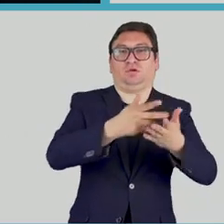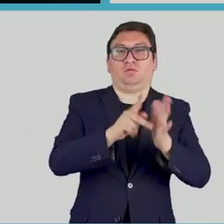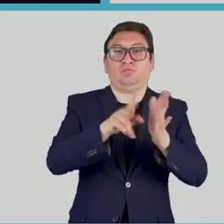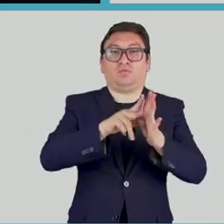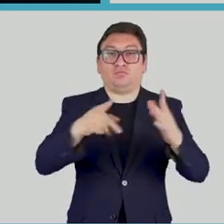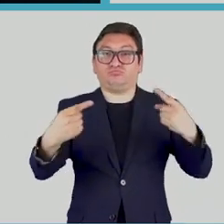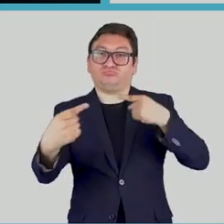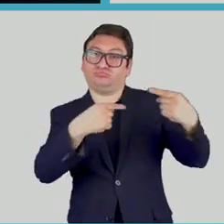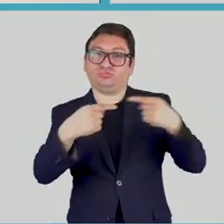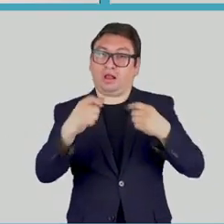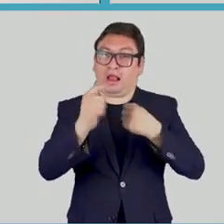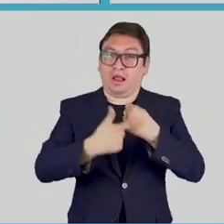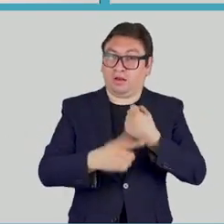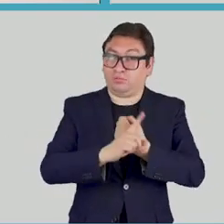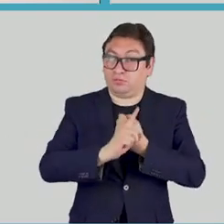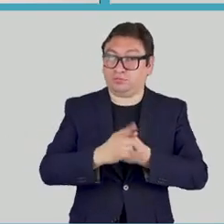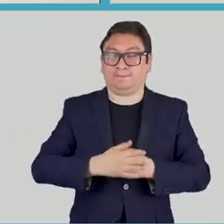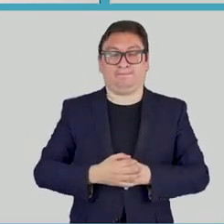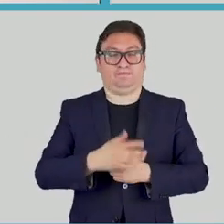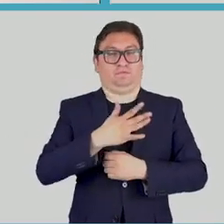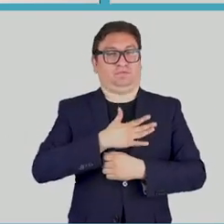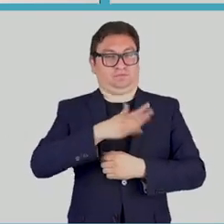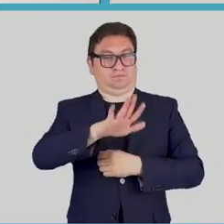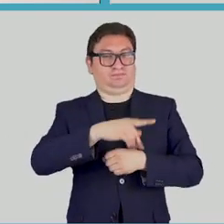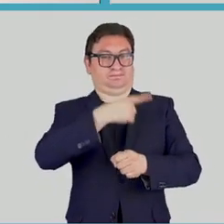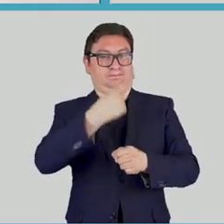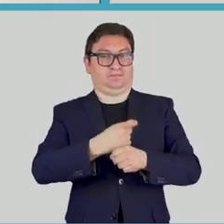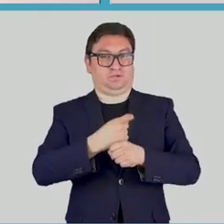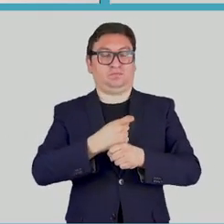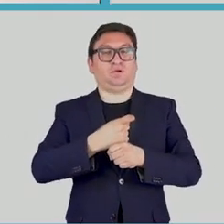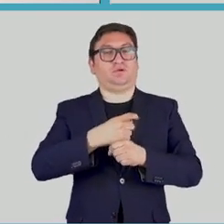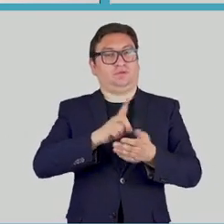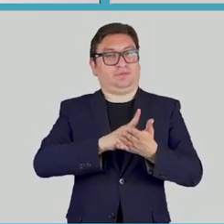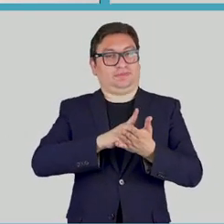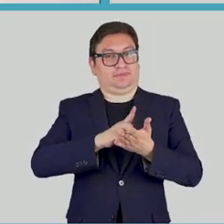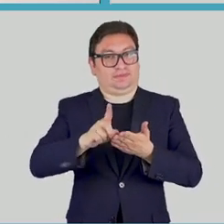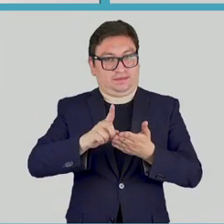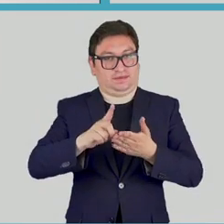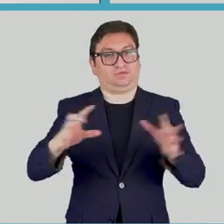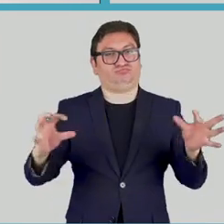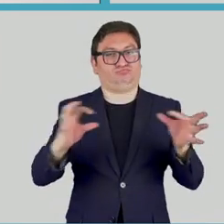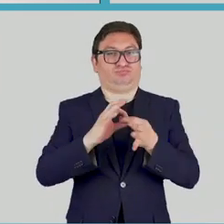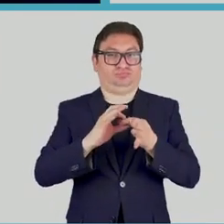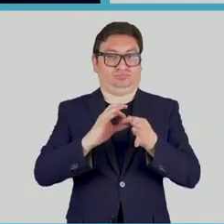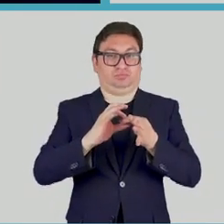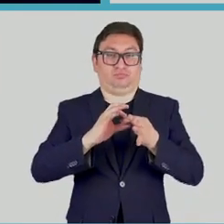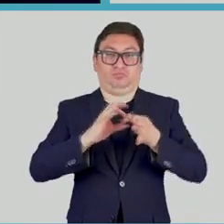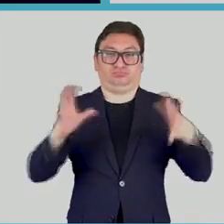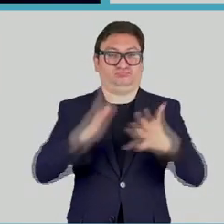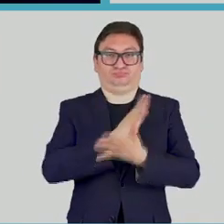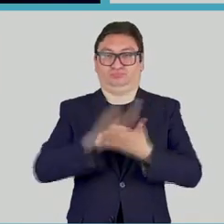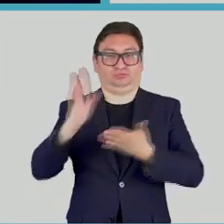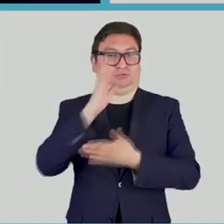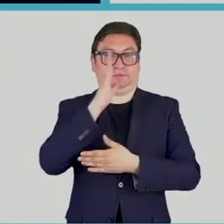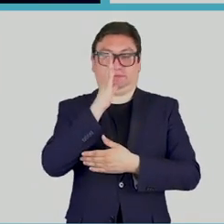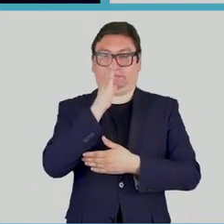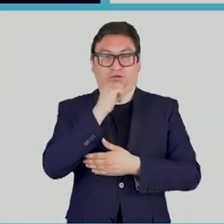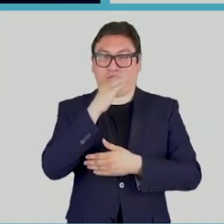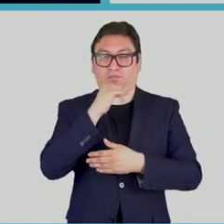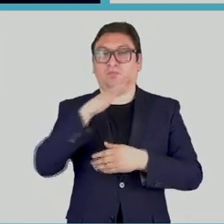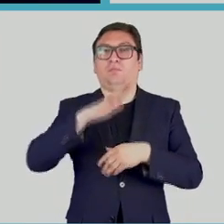por ejemplo un medio bueno Primero que nada Yo creo que son derechos interdependientes o indivisibles como